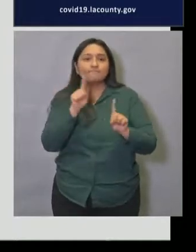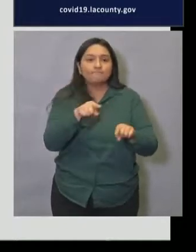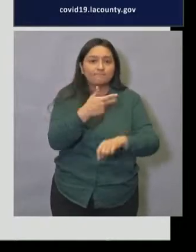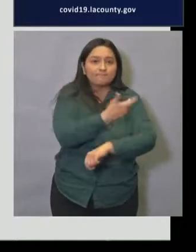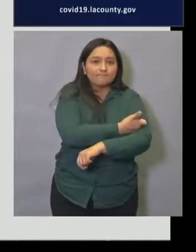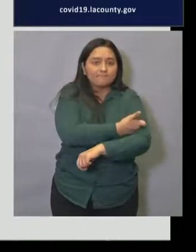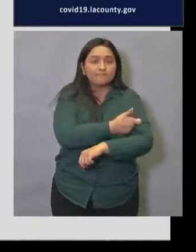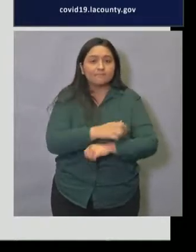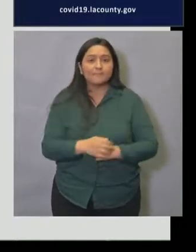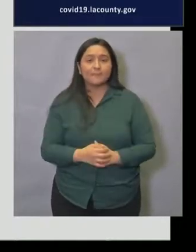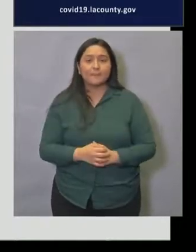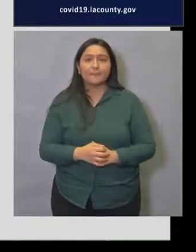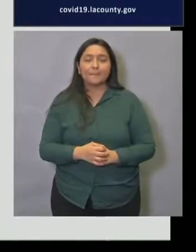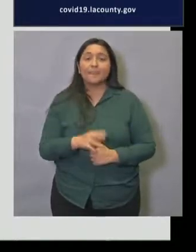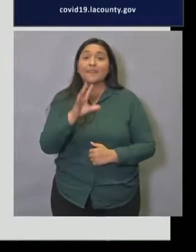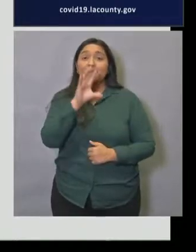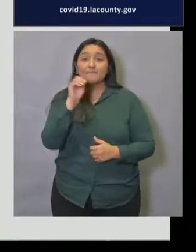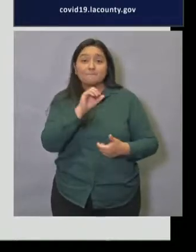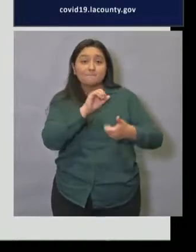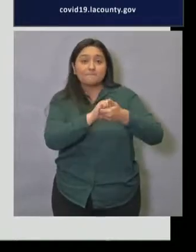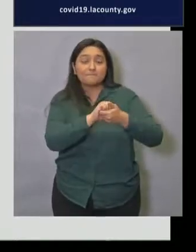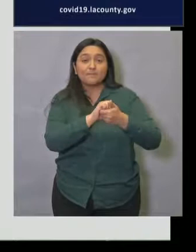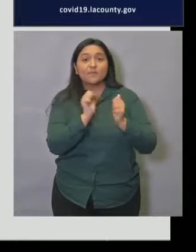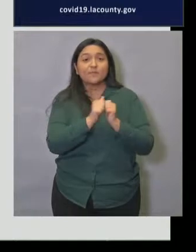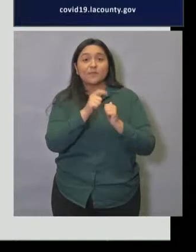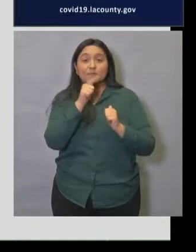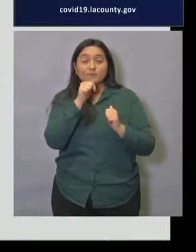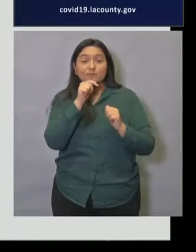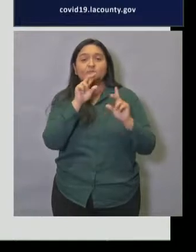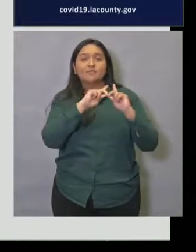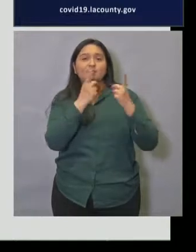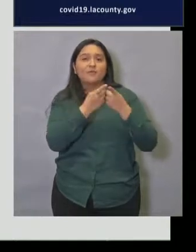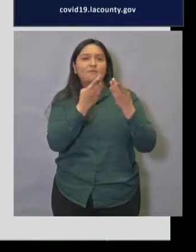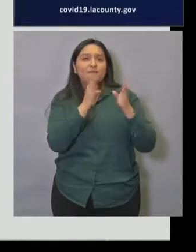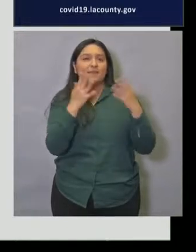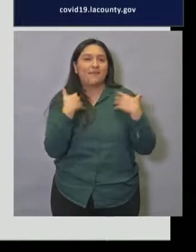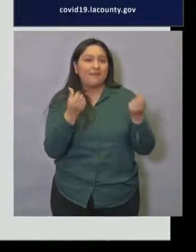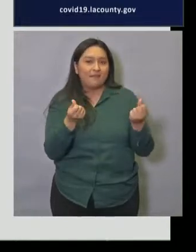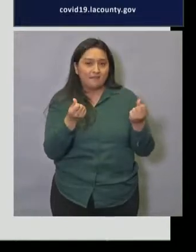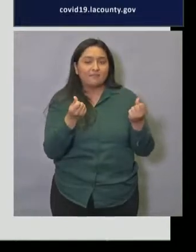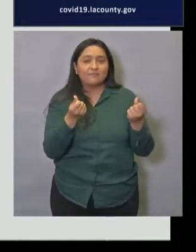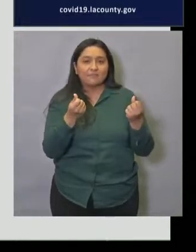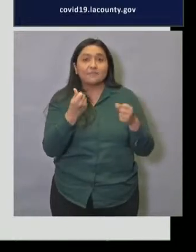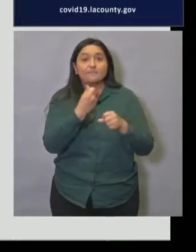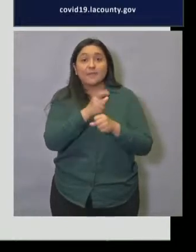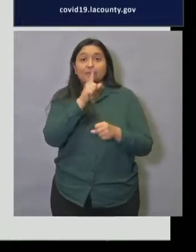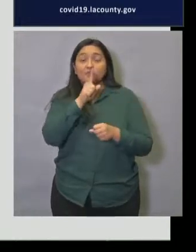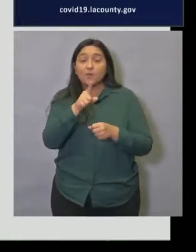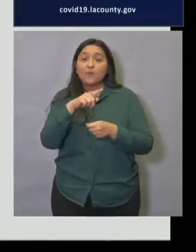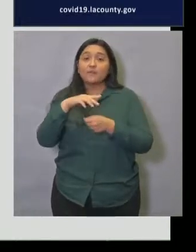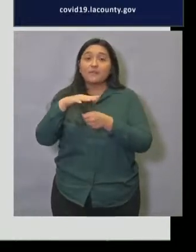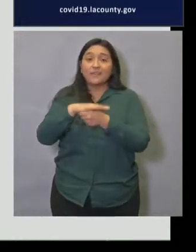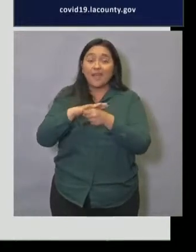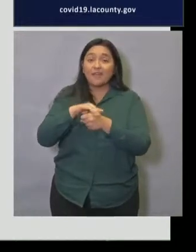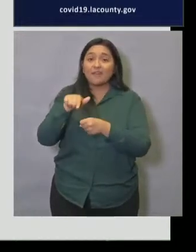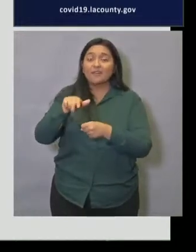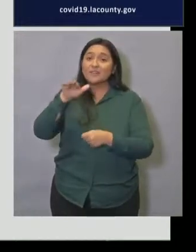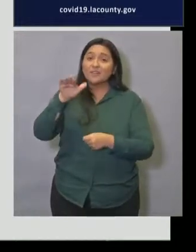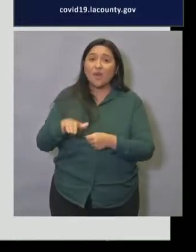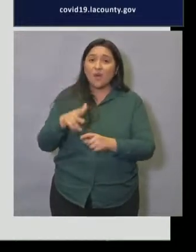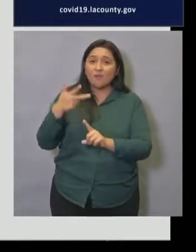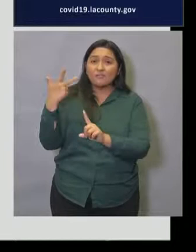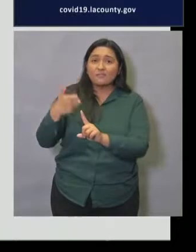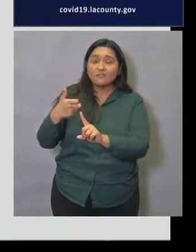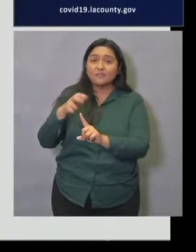Y también trabajé con el Departamento de Salud Pública para que áreas con las tasas de vacunación más bajas